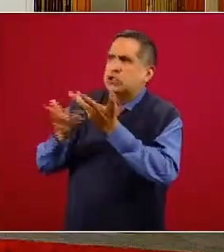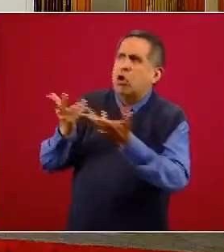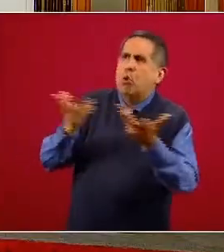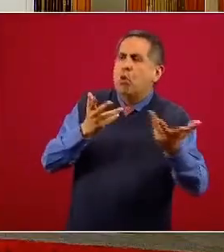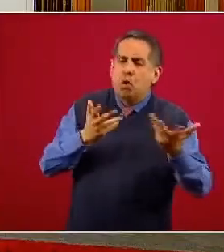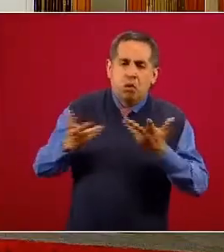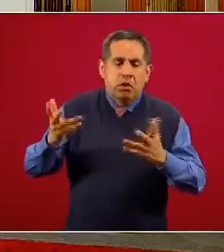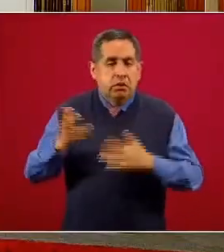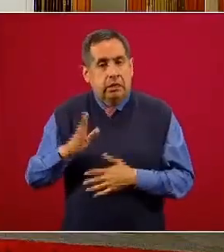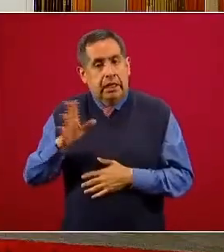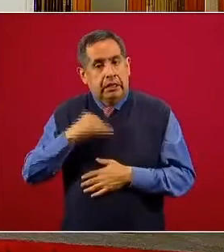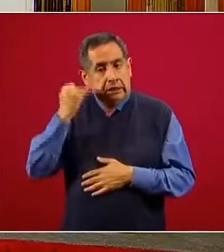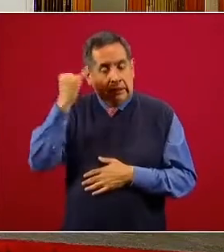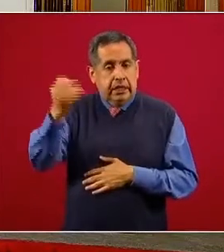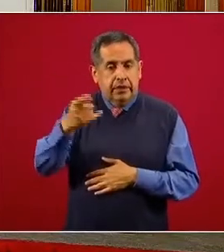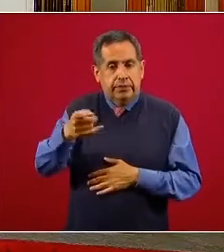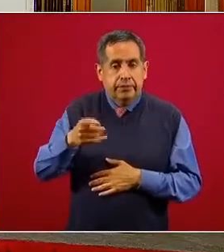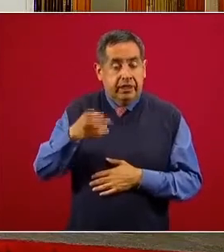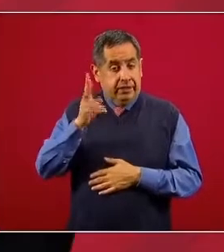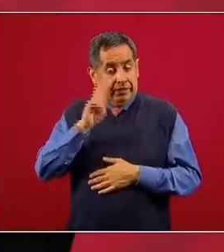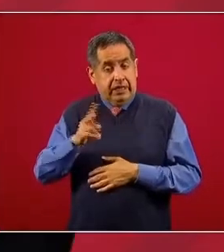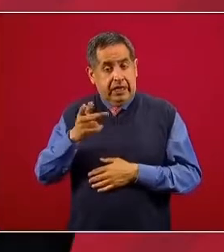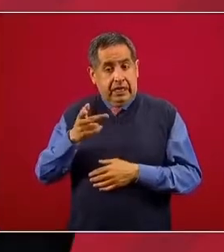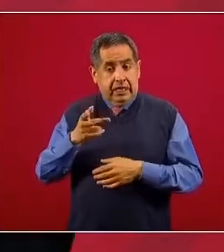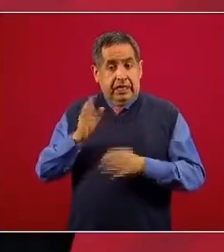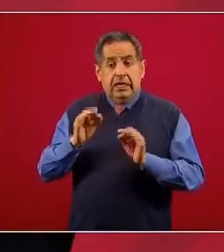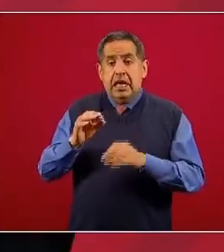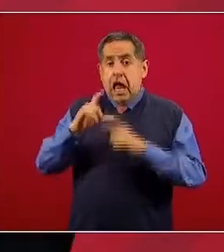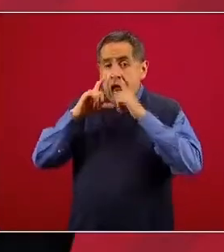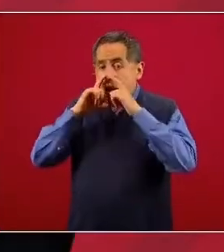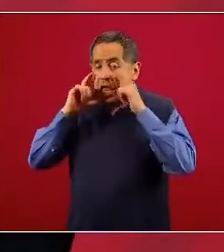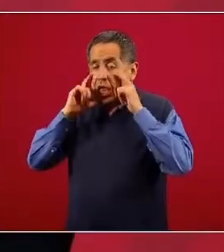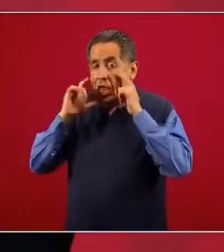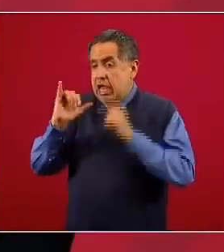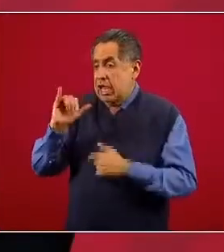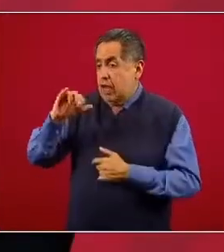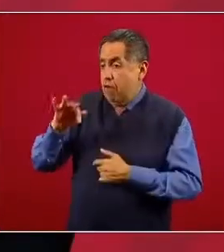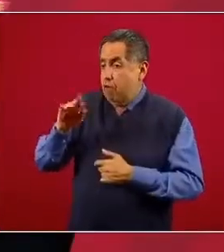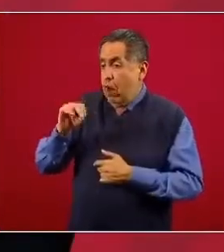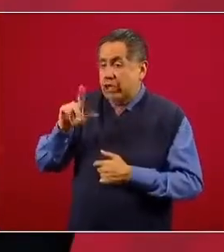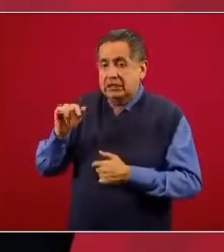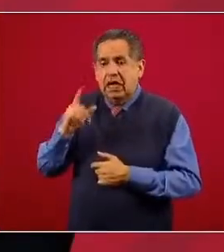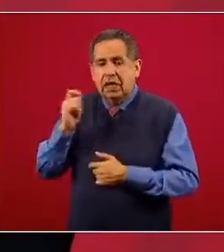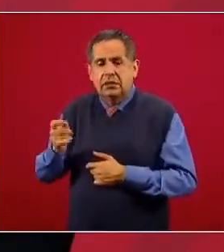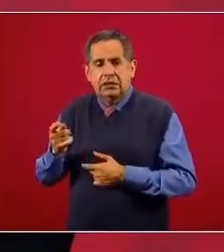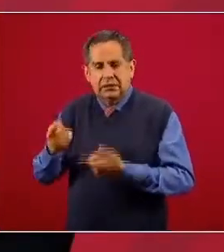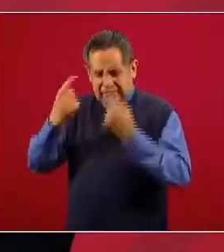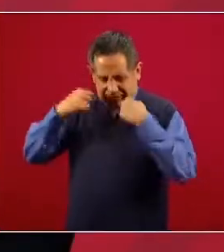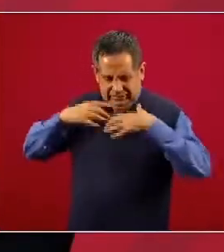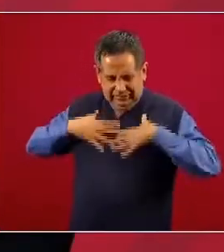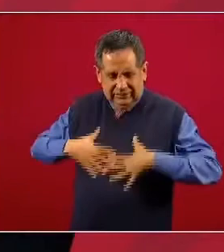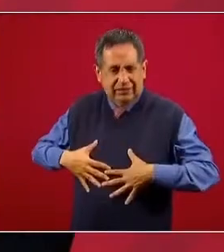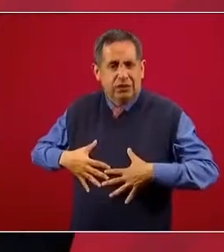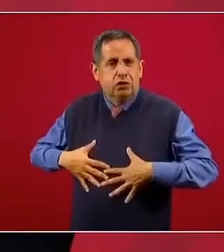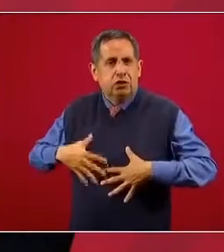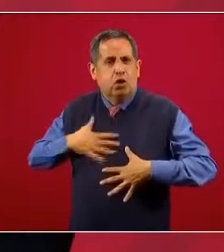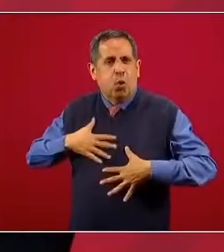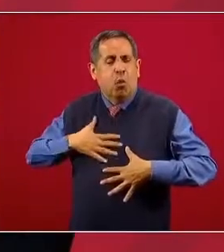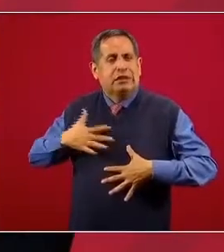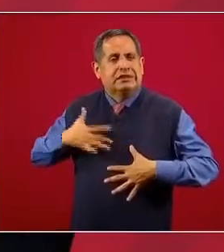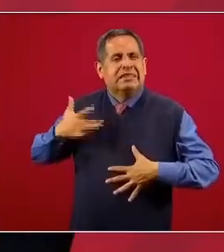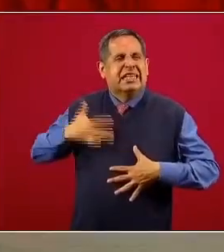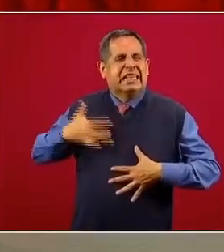usted correctamente señala, clínicamente la influenza, clínicamente se refiere a cómo se presenta en las personas la enfermedad,